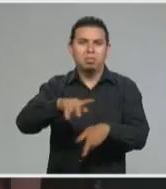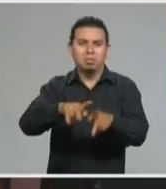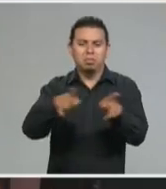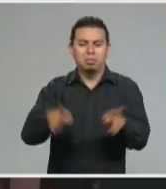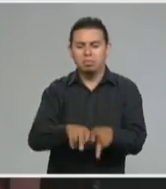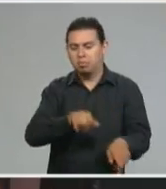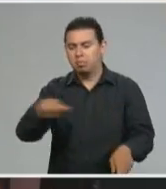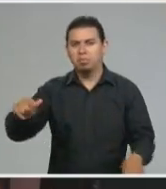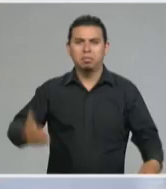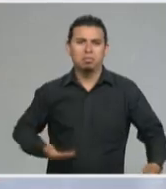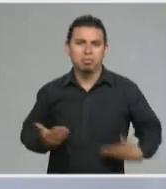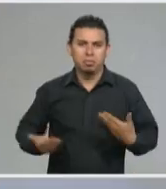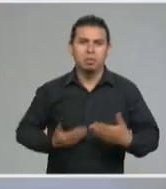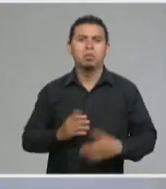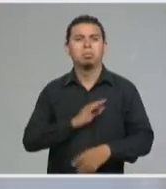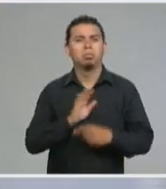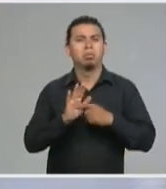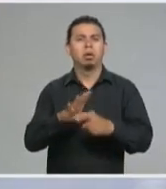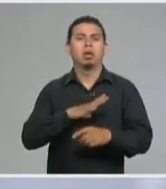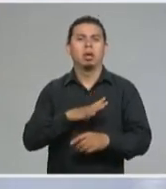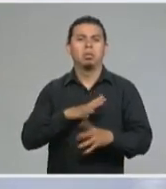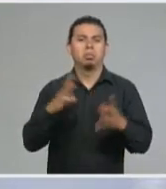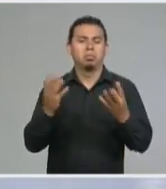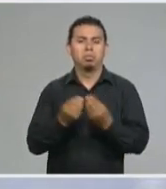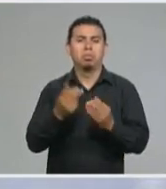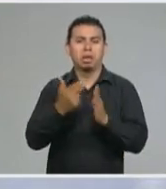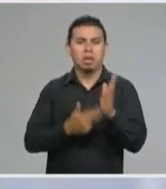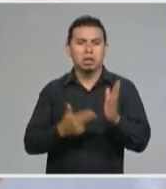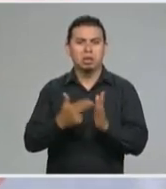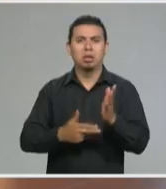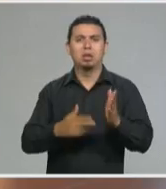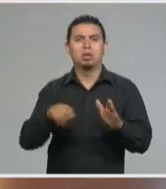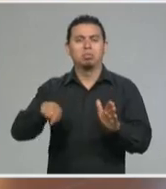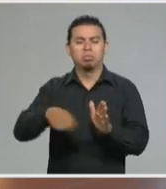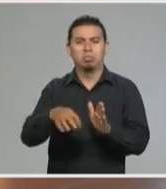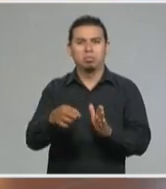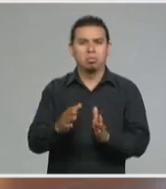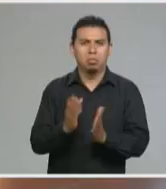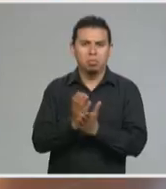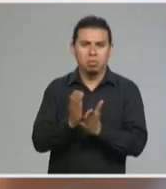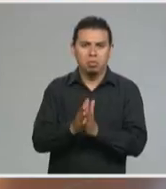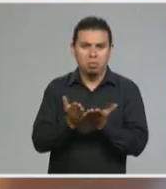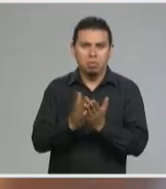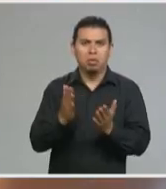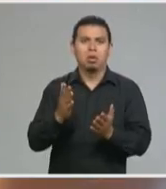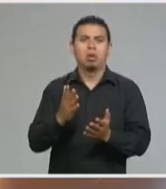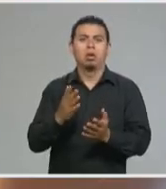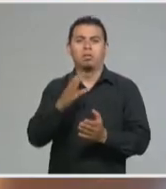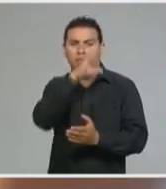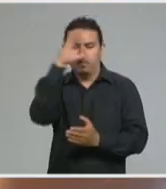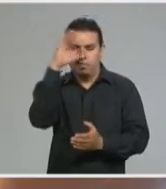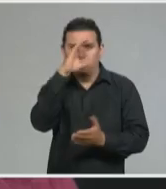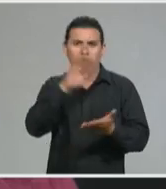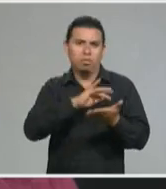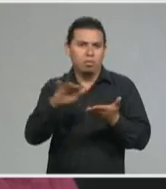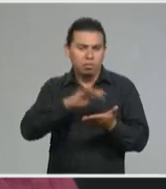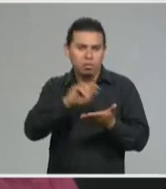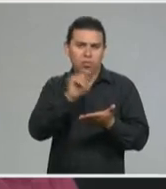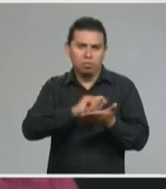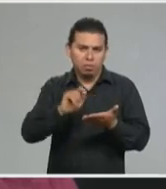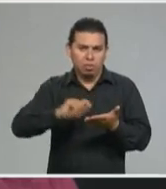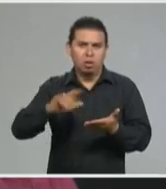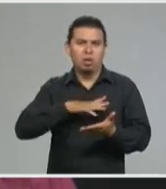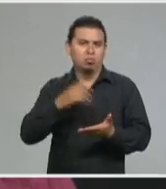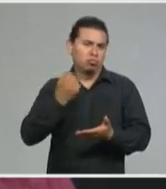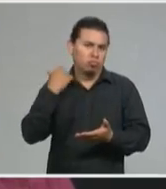Plaza de la Danza. Y también dio a conocer que se tienen contemplados talleres de encuadernación, primeros auxilios, fotografía, lectura y redacción, además